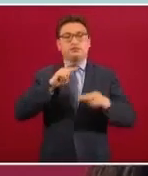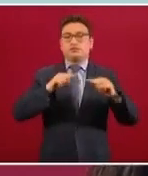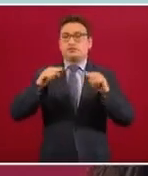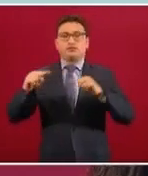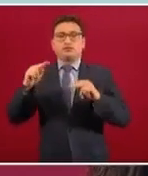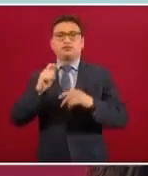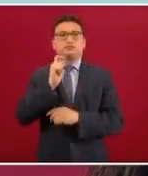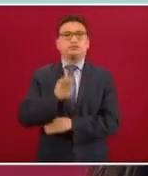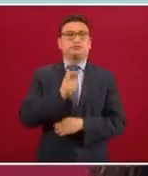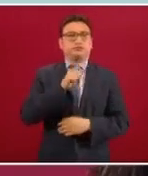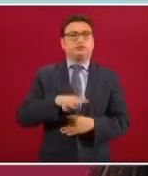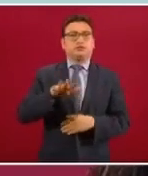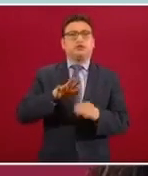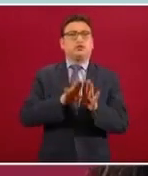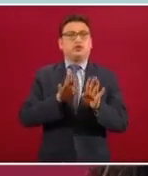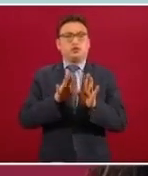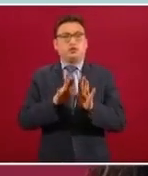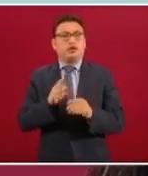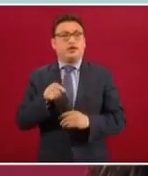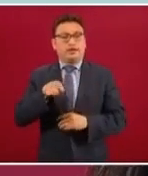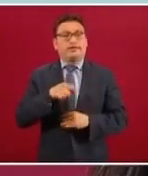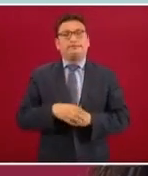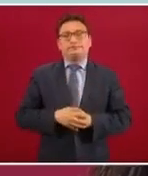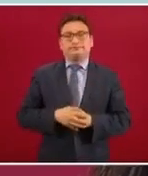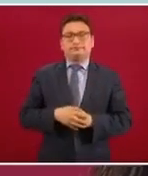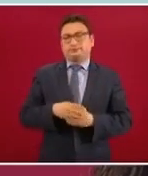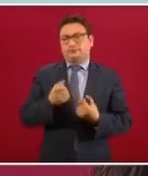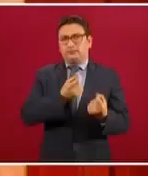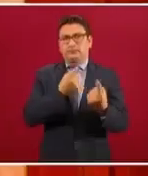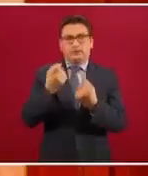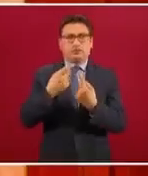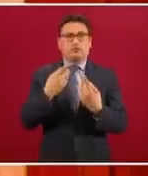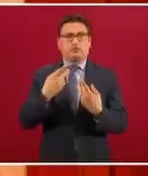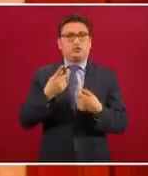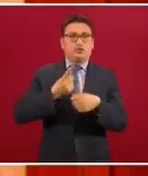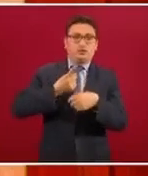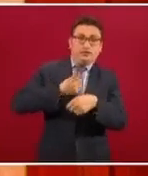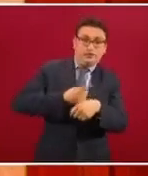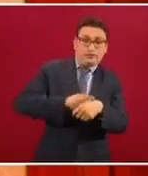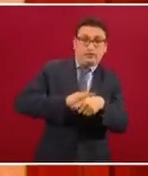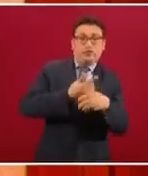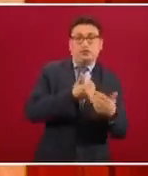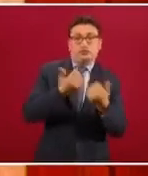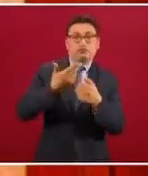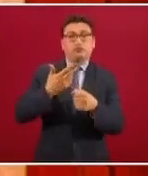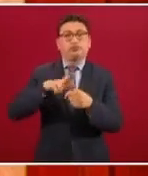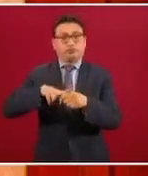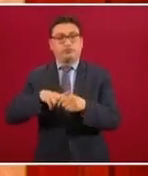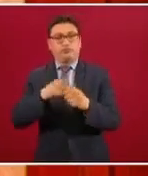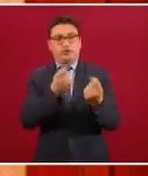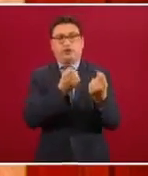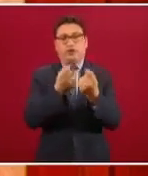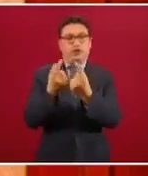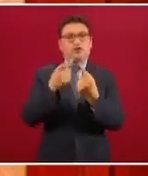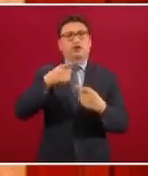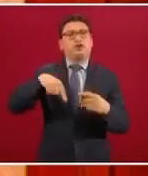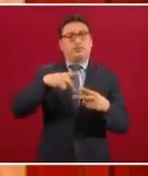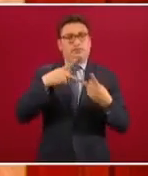distribución está la distribución de los casos que han tenido enfermedad hospitalizable, es decir, personas que